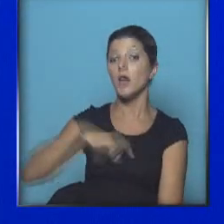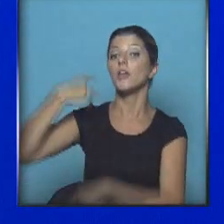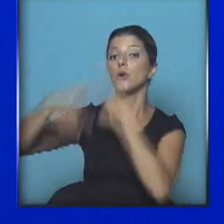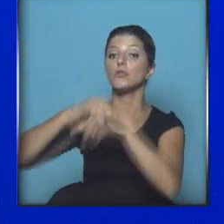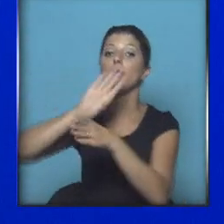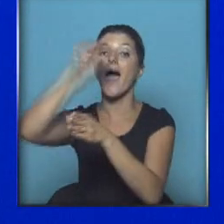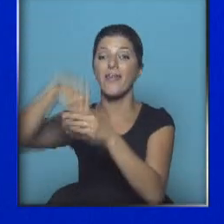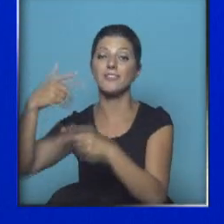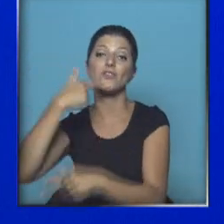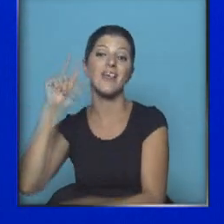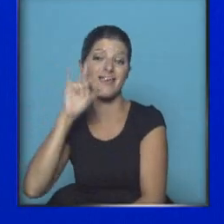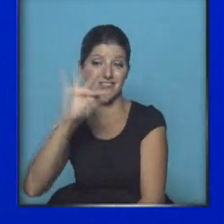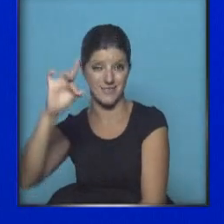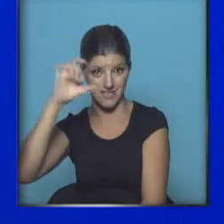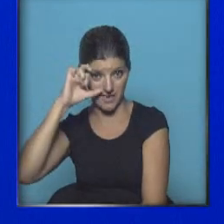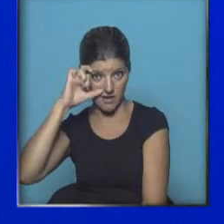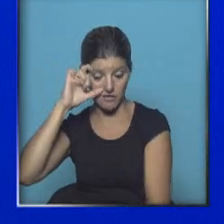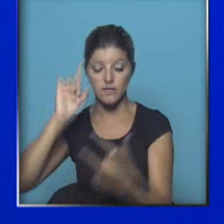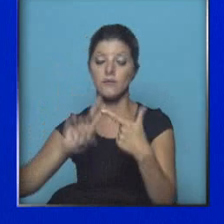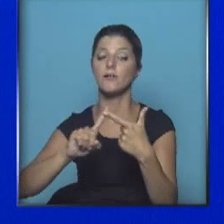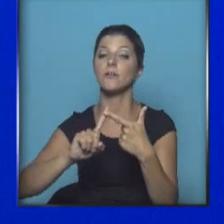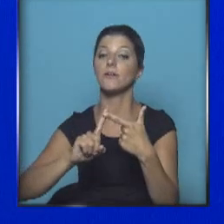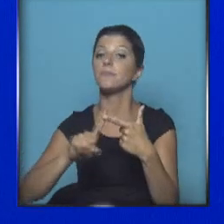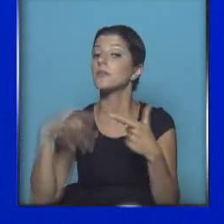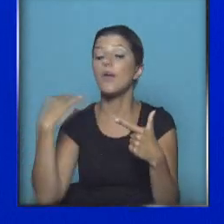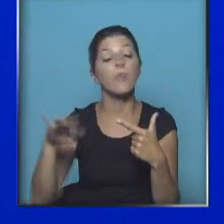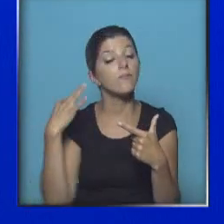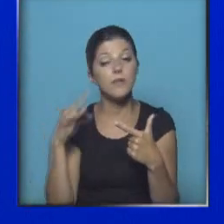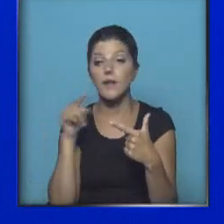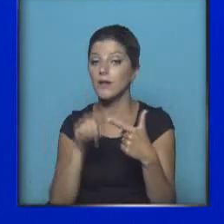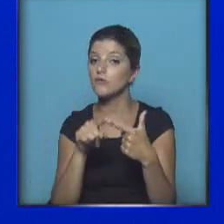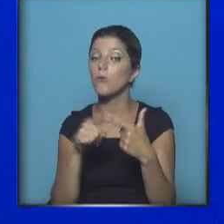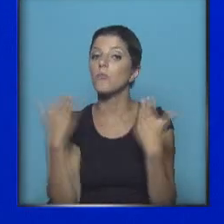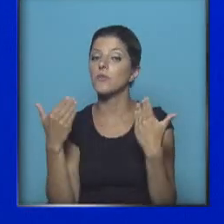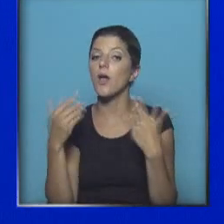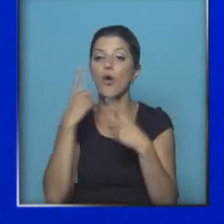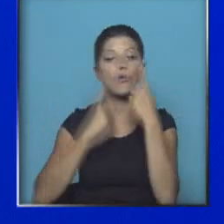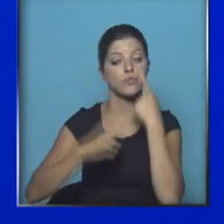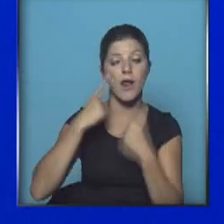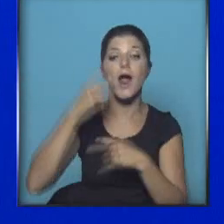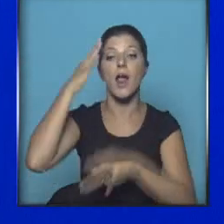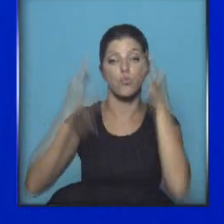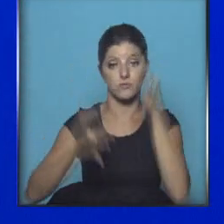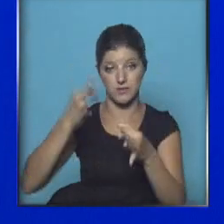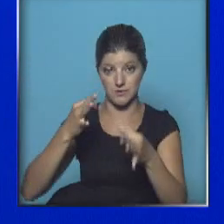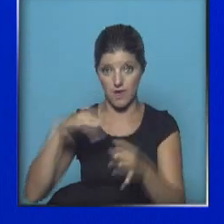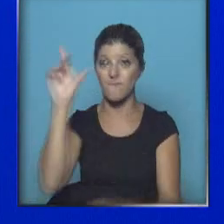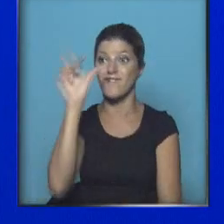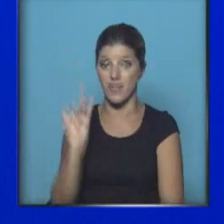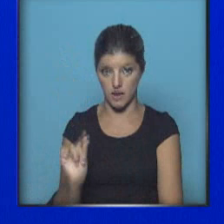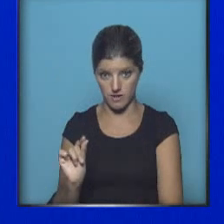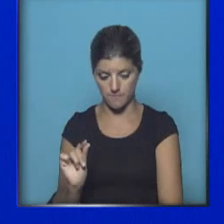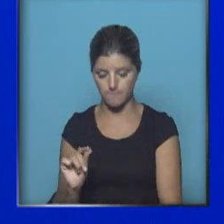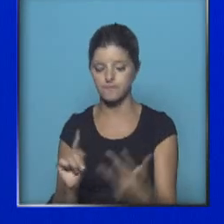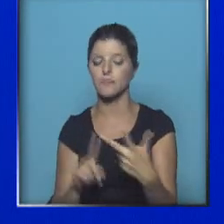en la Secretaría de Inteligencia y que tenían un manejo promiscuo con la justicia federal.